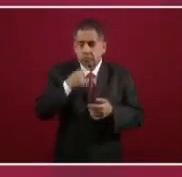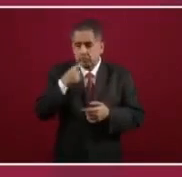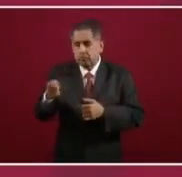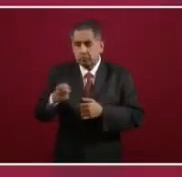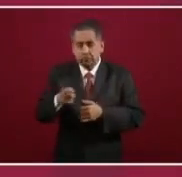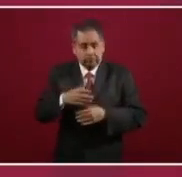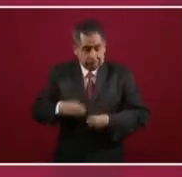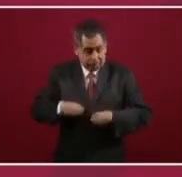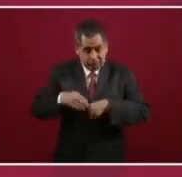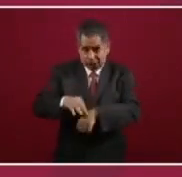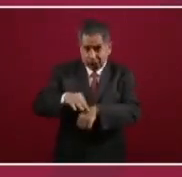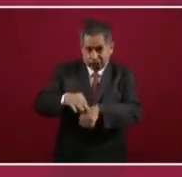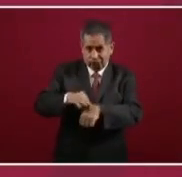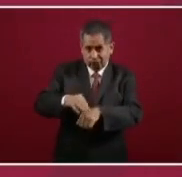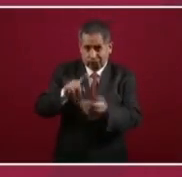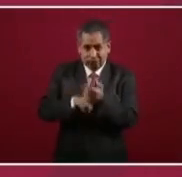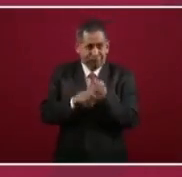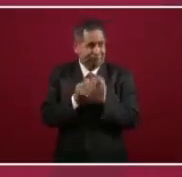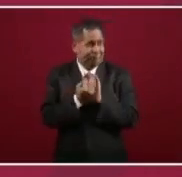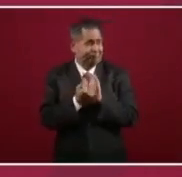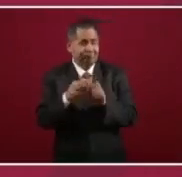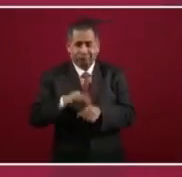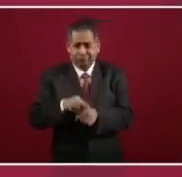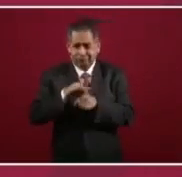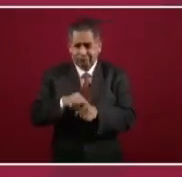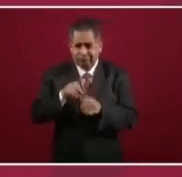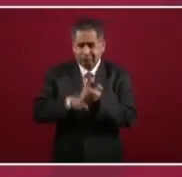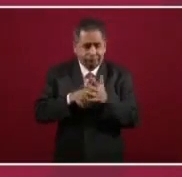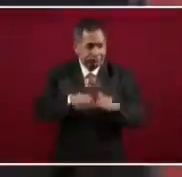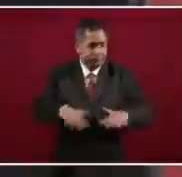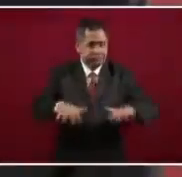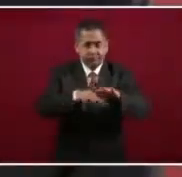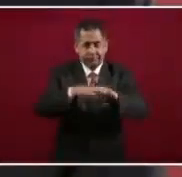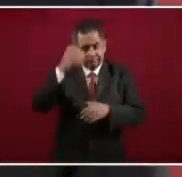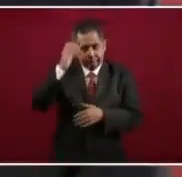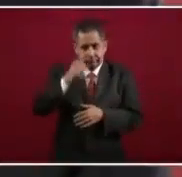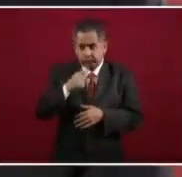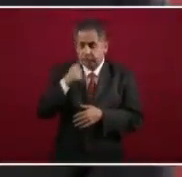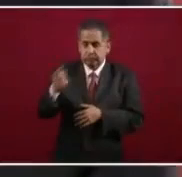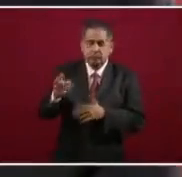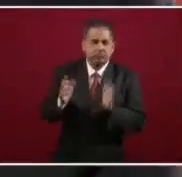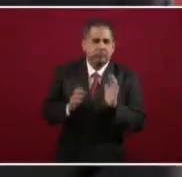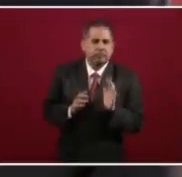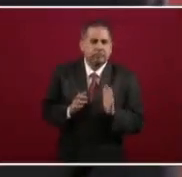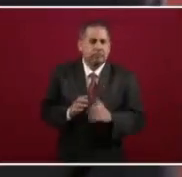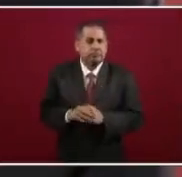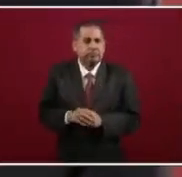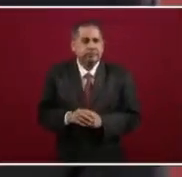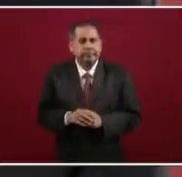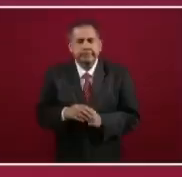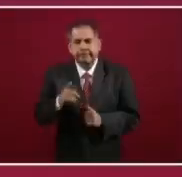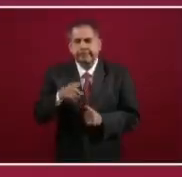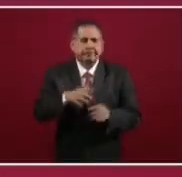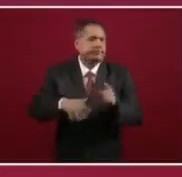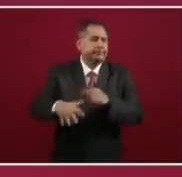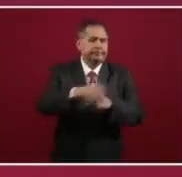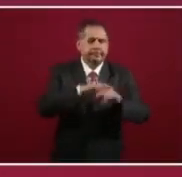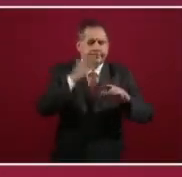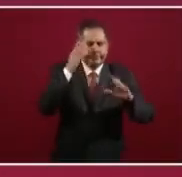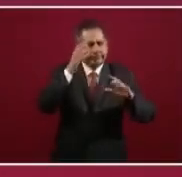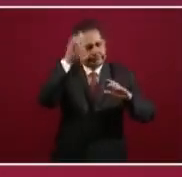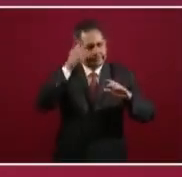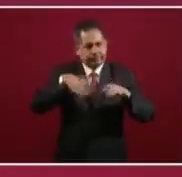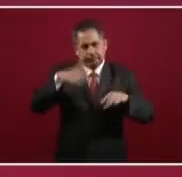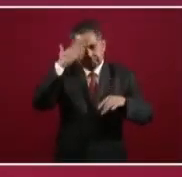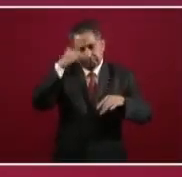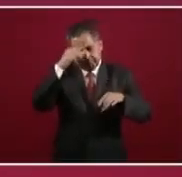y vivieron esta situación porque pues y todos se